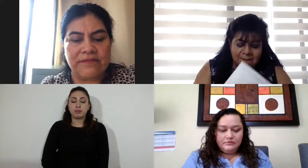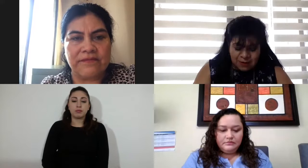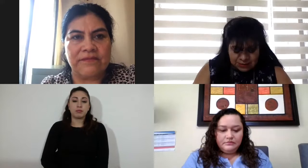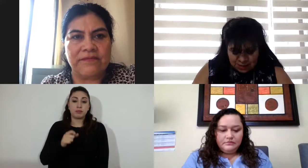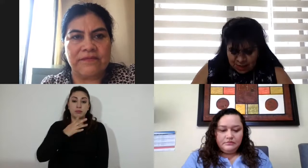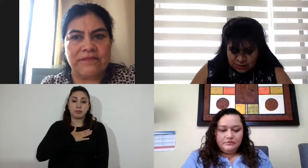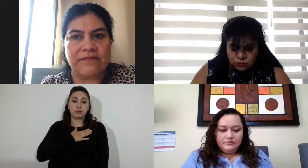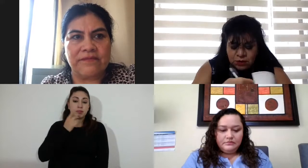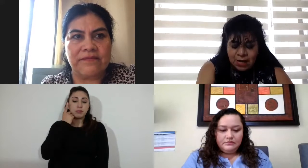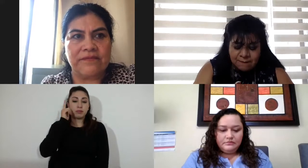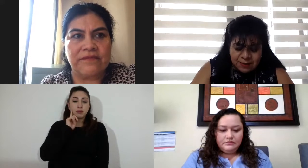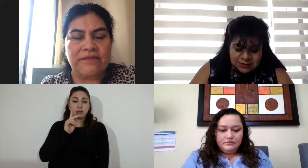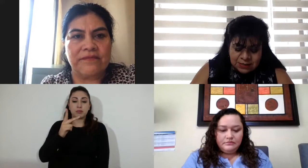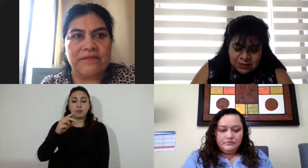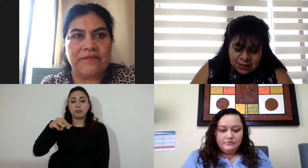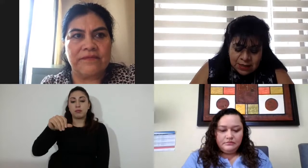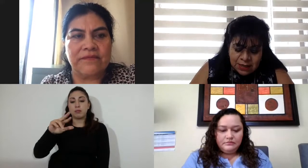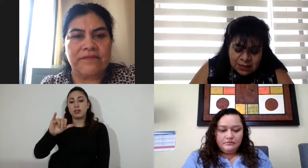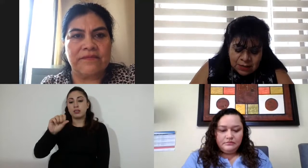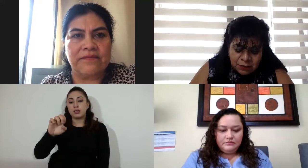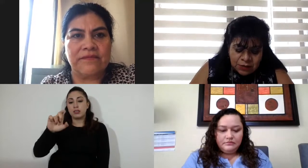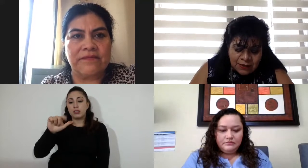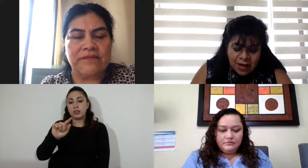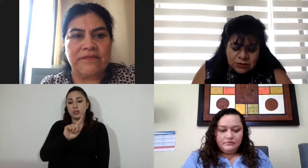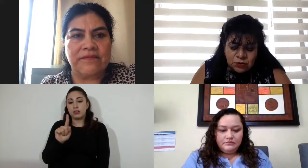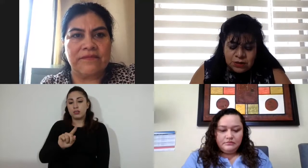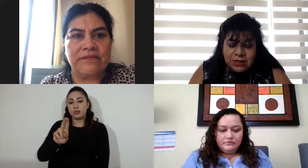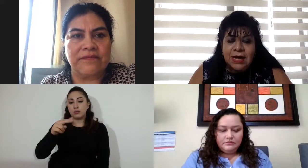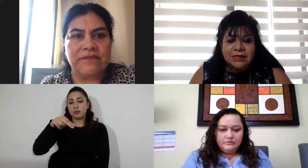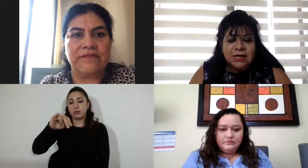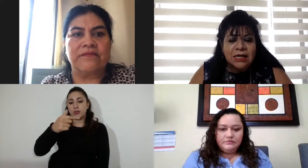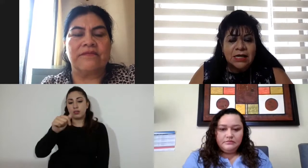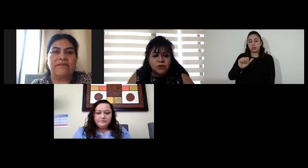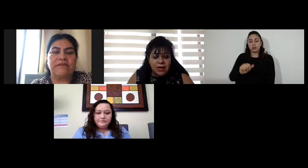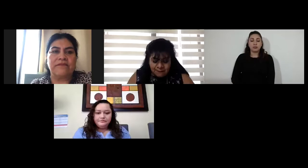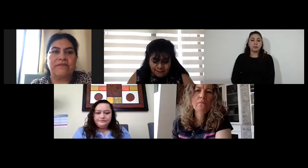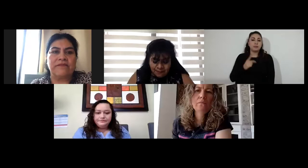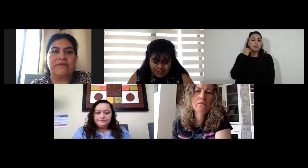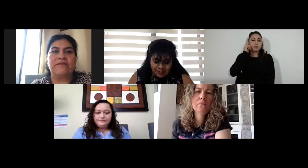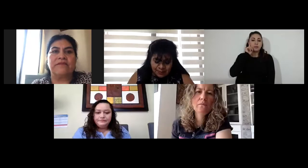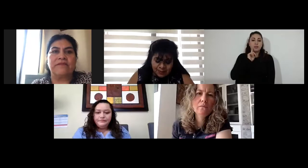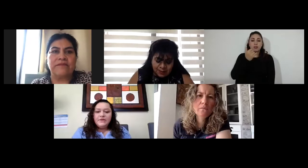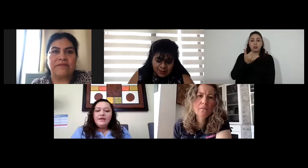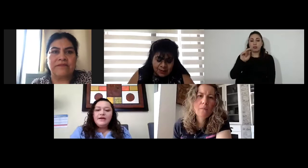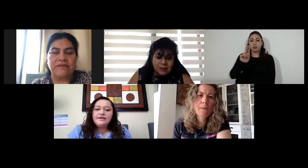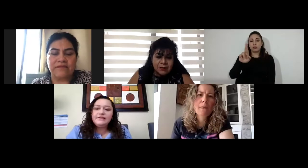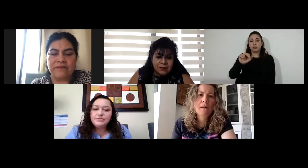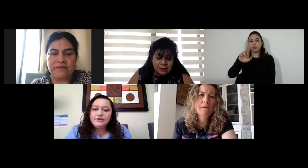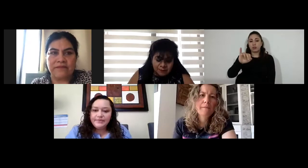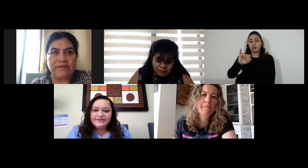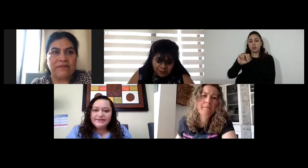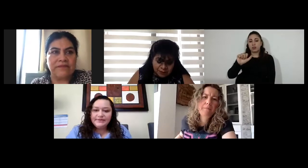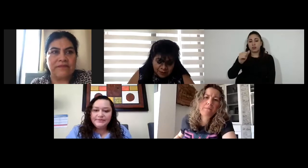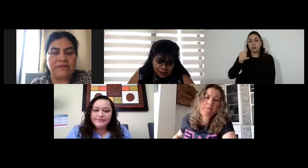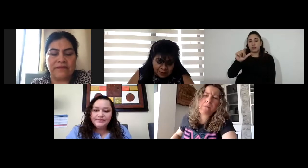Diputada Marisela Zúñiga presente. Diputada Yuridi Ayala Zúñiga. Ayala